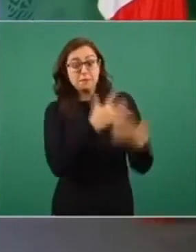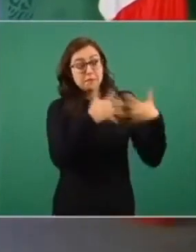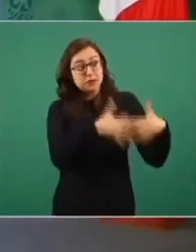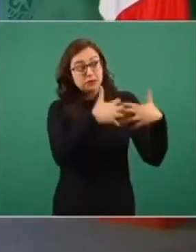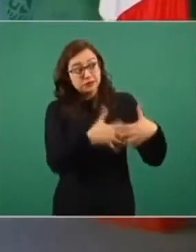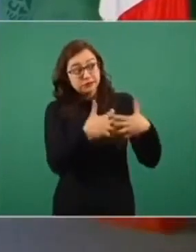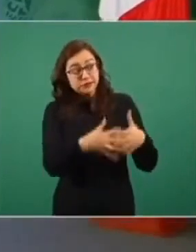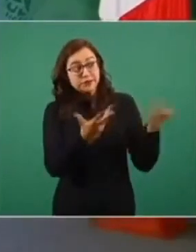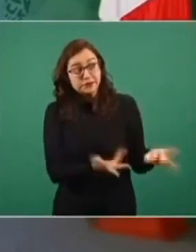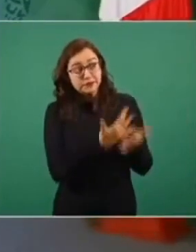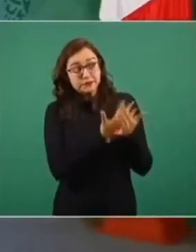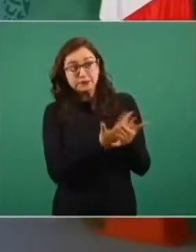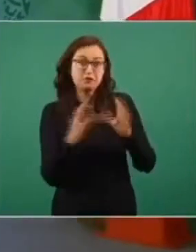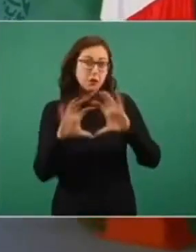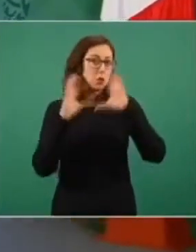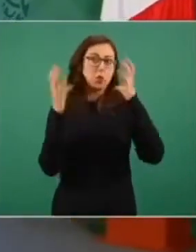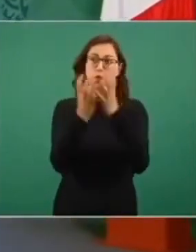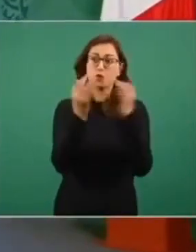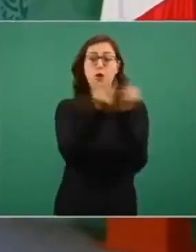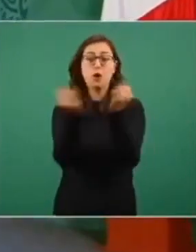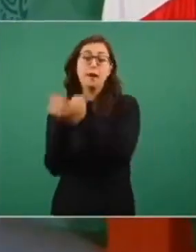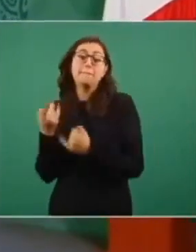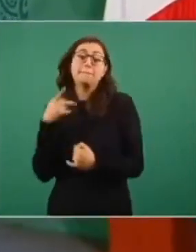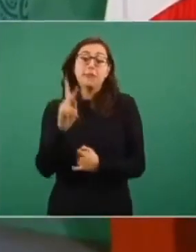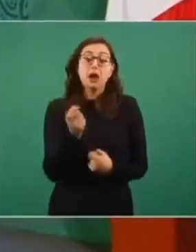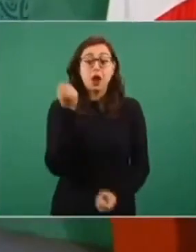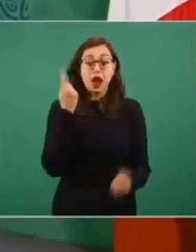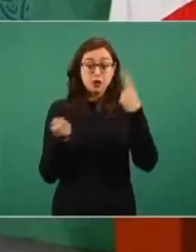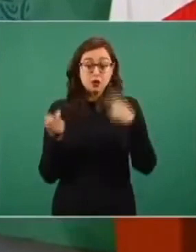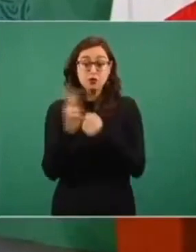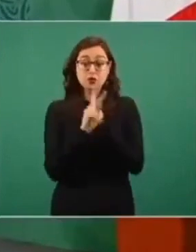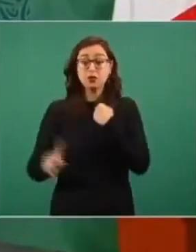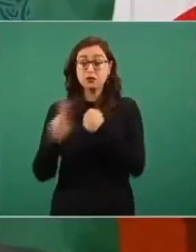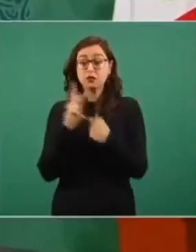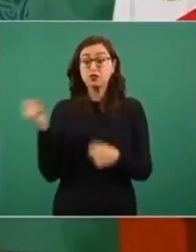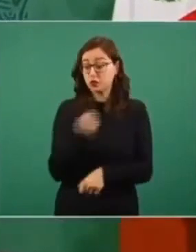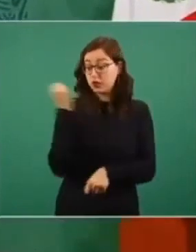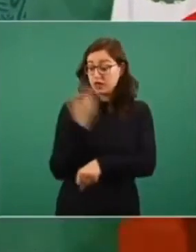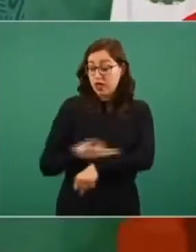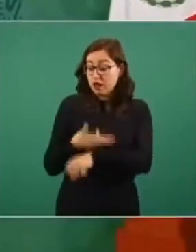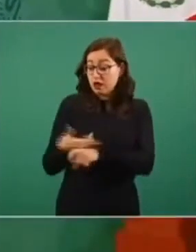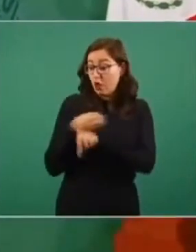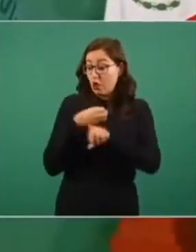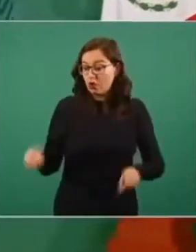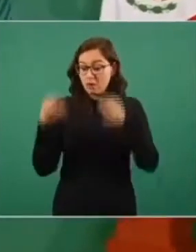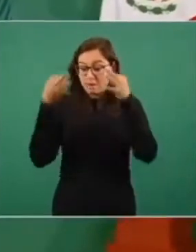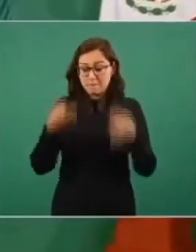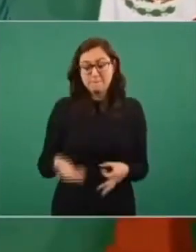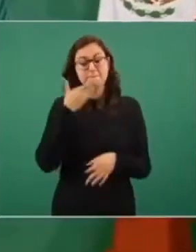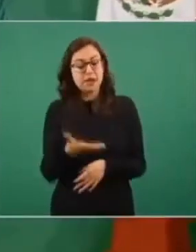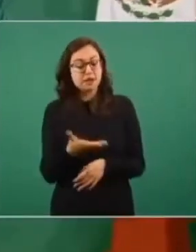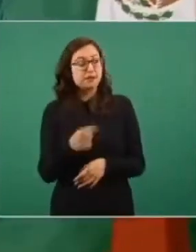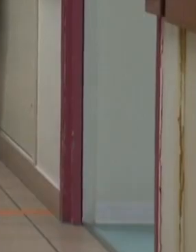contra el COVID-19 y nunca se supo qué pasó con ellas. Entre tanta mala noticia, contagios, desacuerdos y la